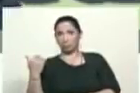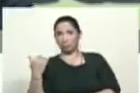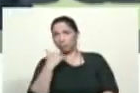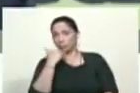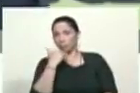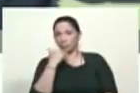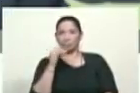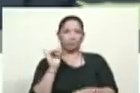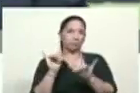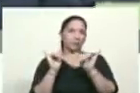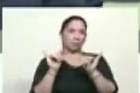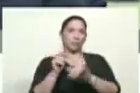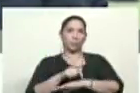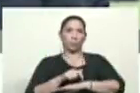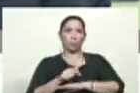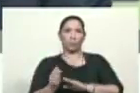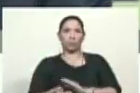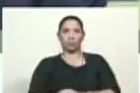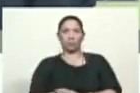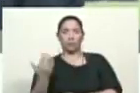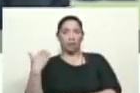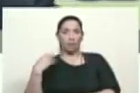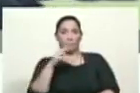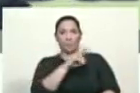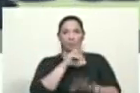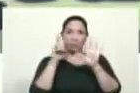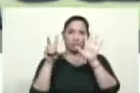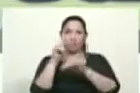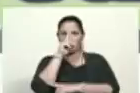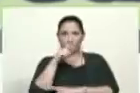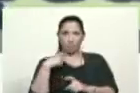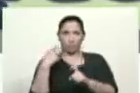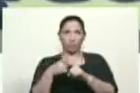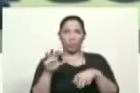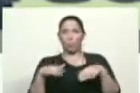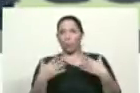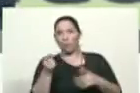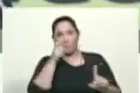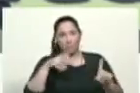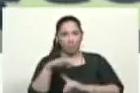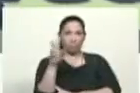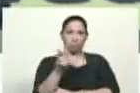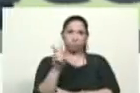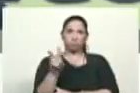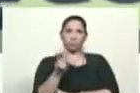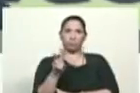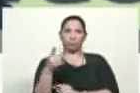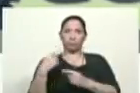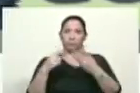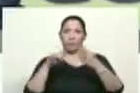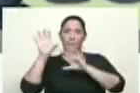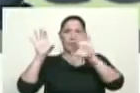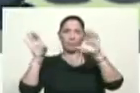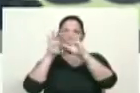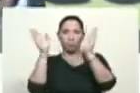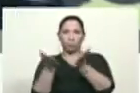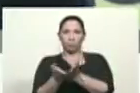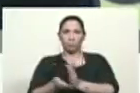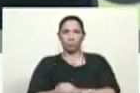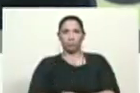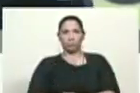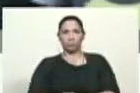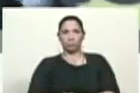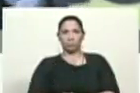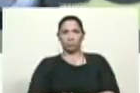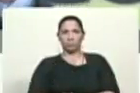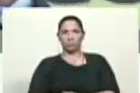a esta misma hora, hace 27 años, cuando el pueblo de Venezuela y en otras partes del mundo se